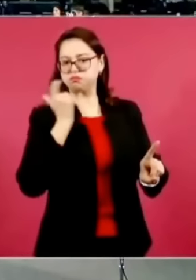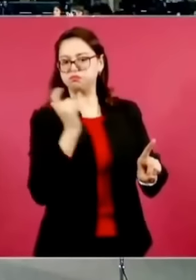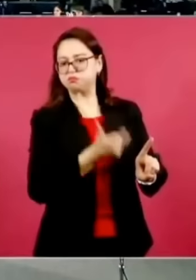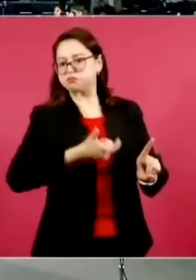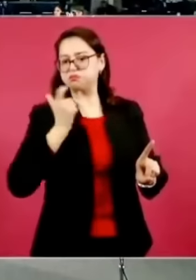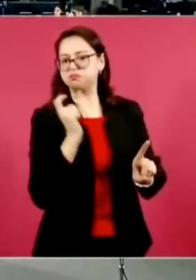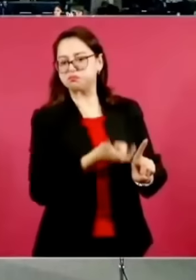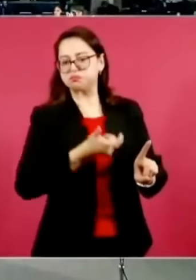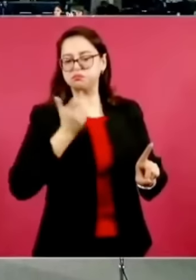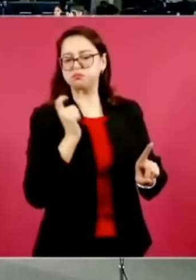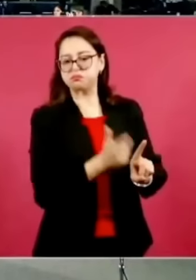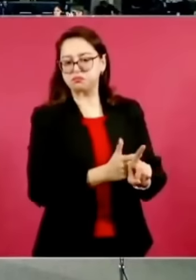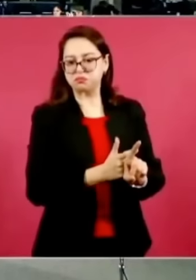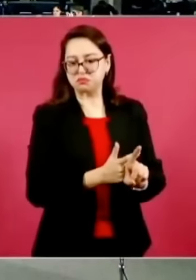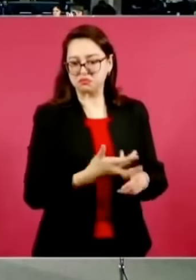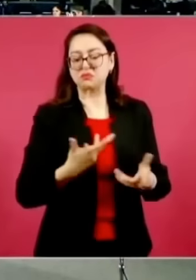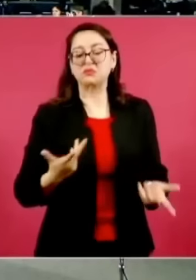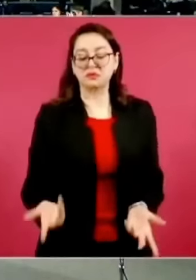por eso,